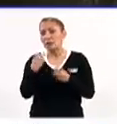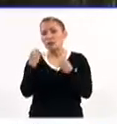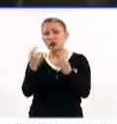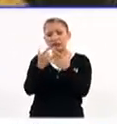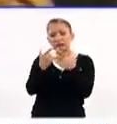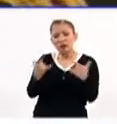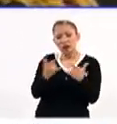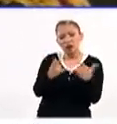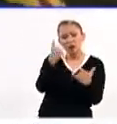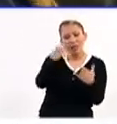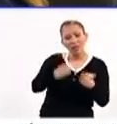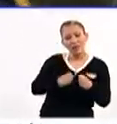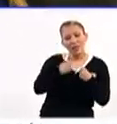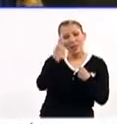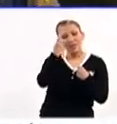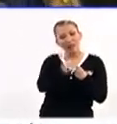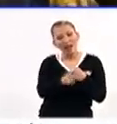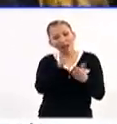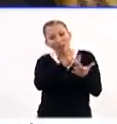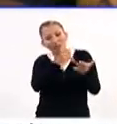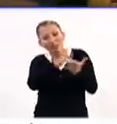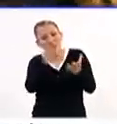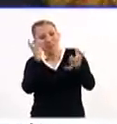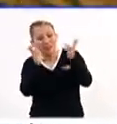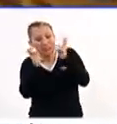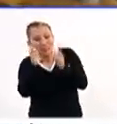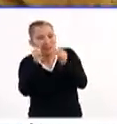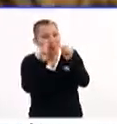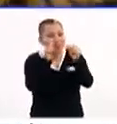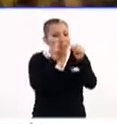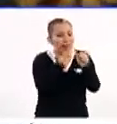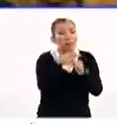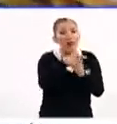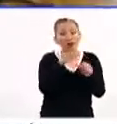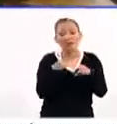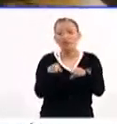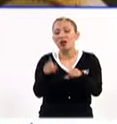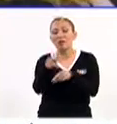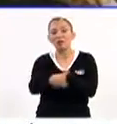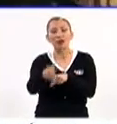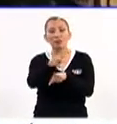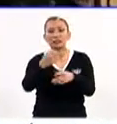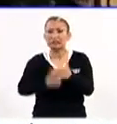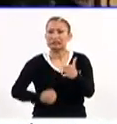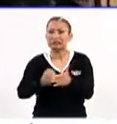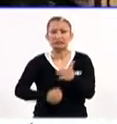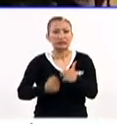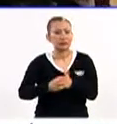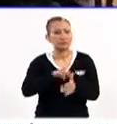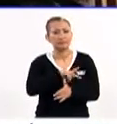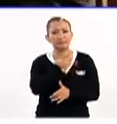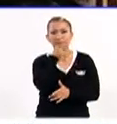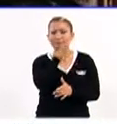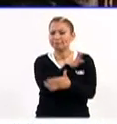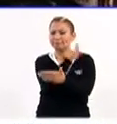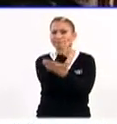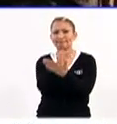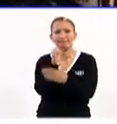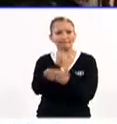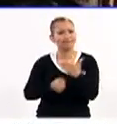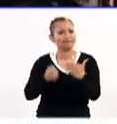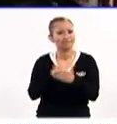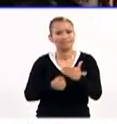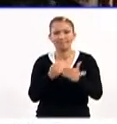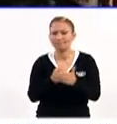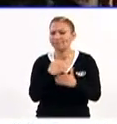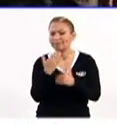muchas historias para vivir, para escuchar. Pero al mismo tiempo era un pueblo de lucha y mis padres se involucraron en esta lucha,